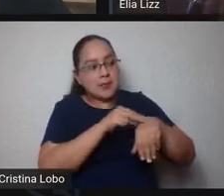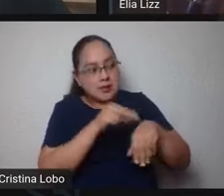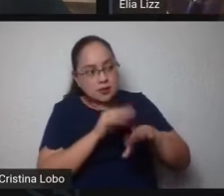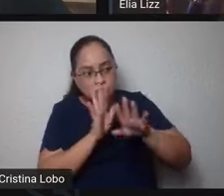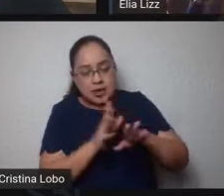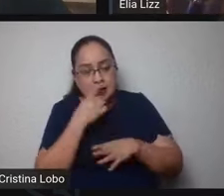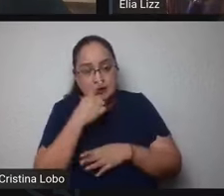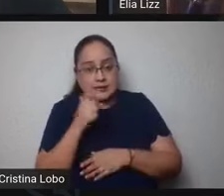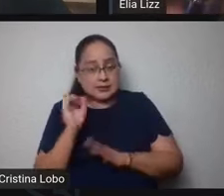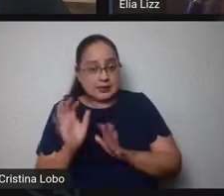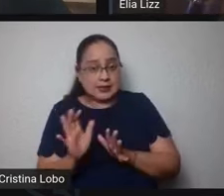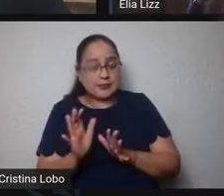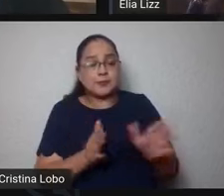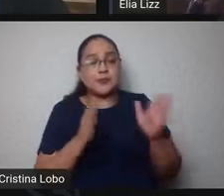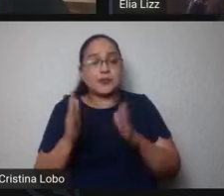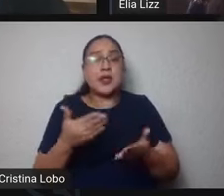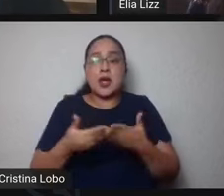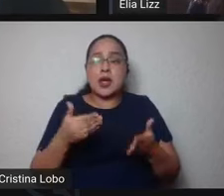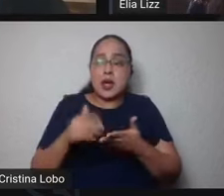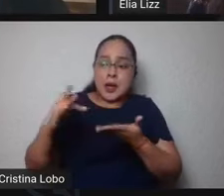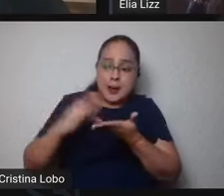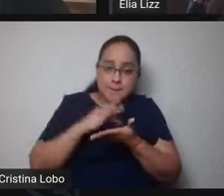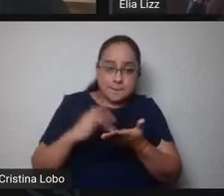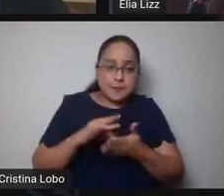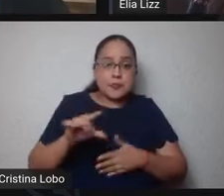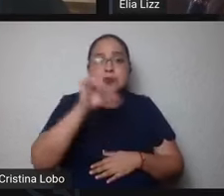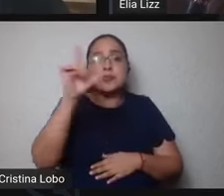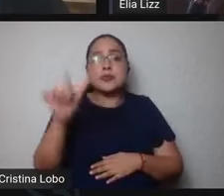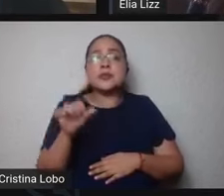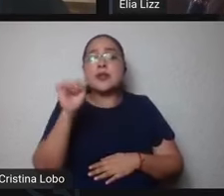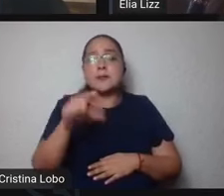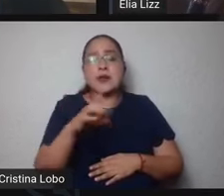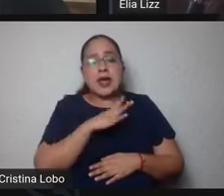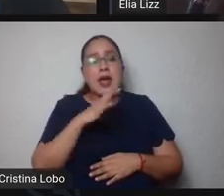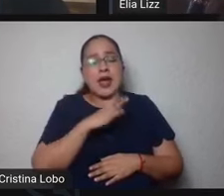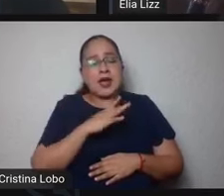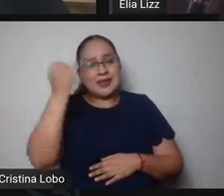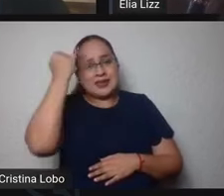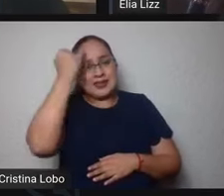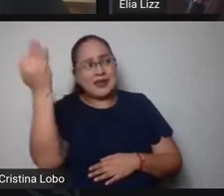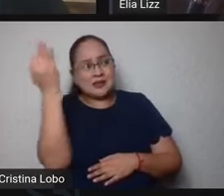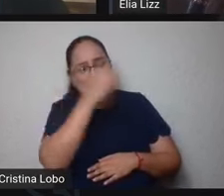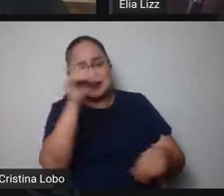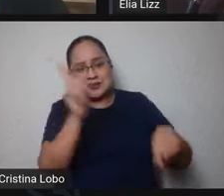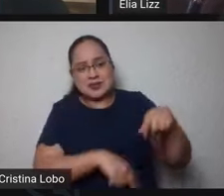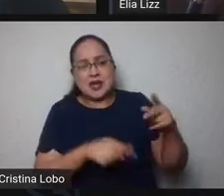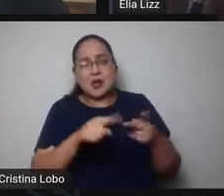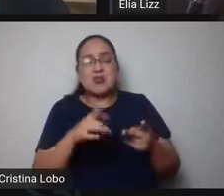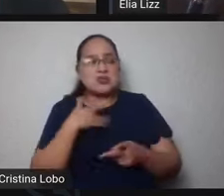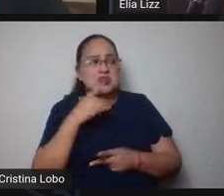pedir apoyo con la parte médica, y después también quitarnos tabús, quitarnos los miedos.